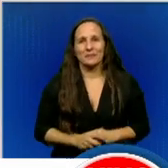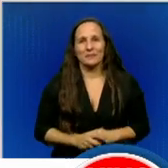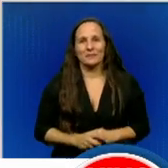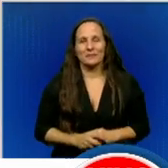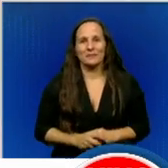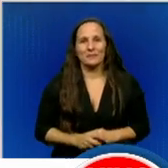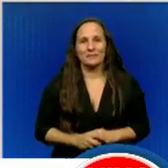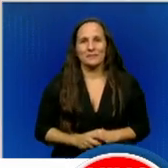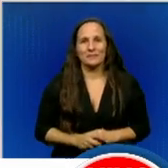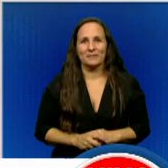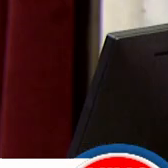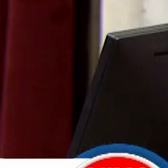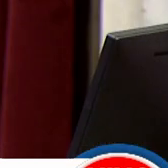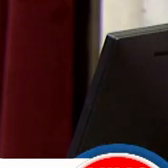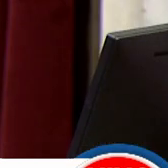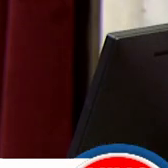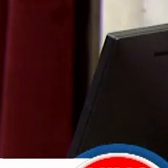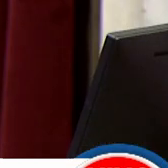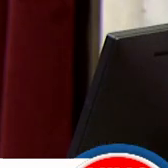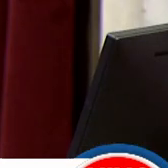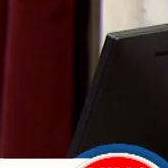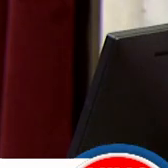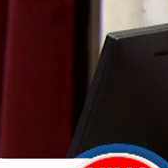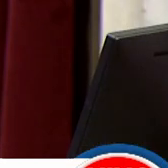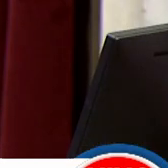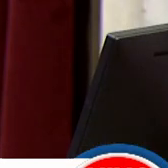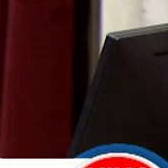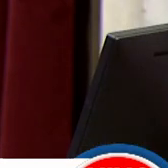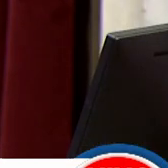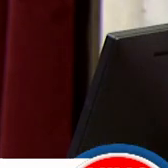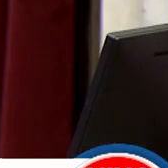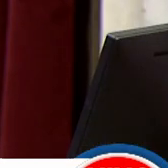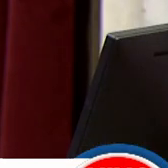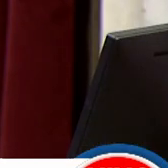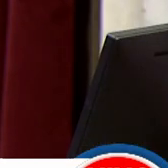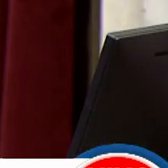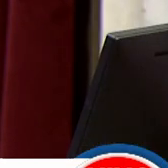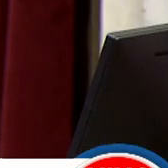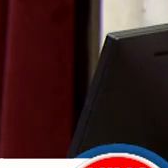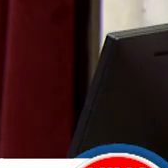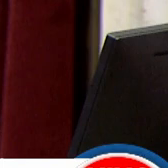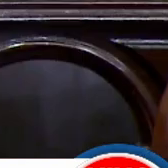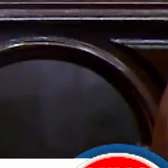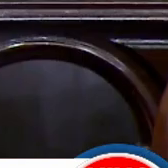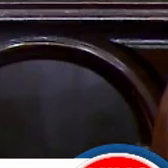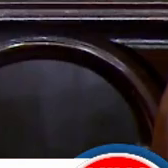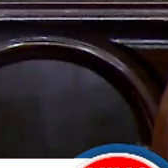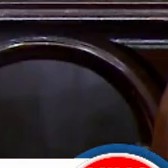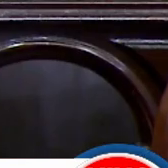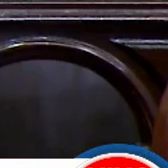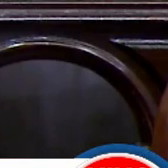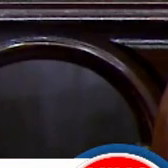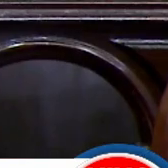muchas gracias diputado tiene la palabra al diputado por la ciudad de buenos aires facundo suárez lastra